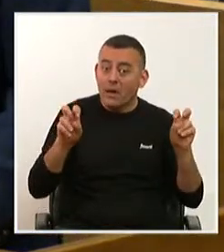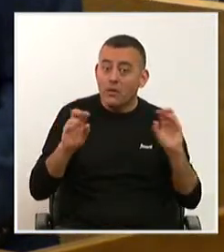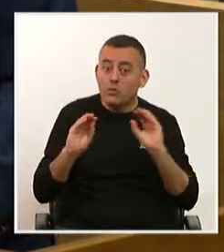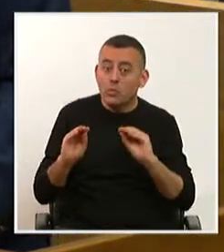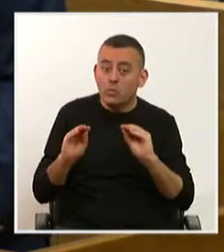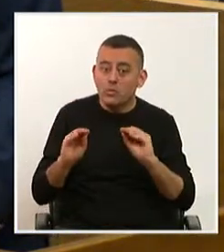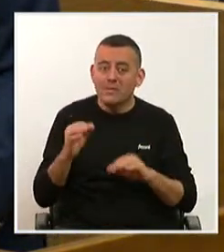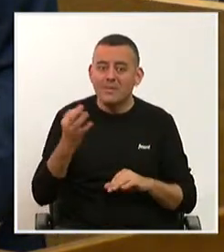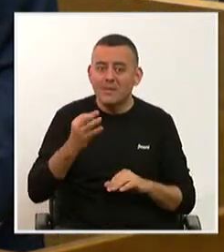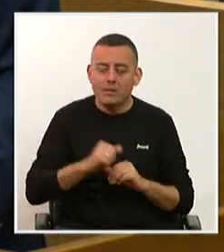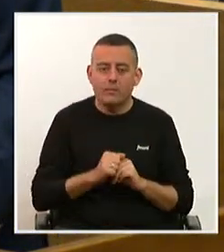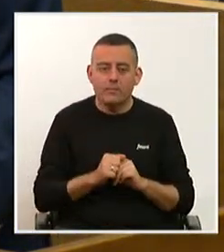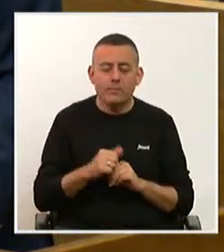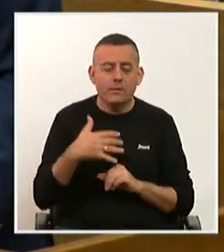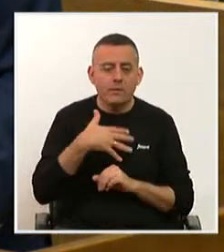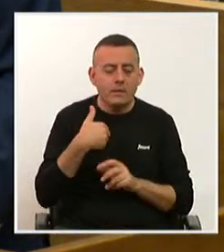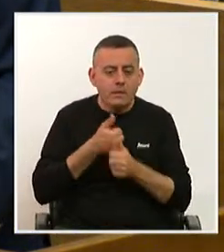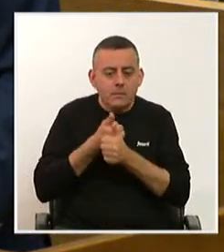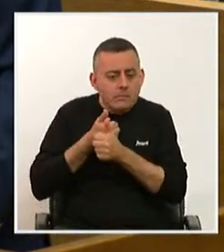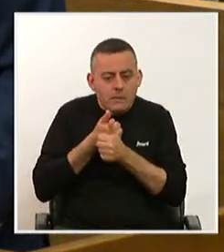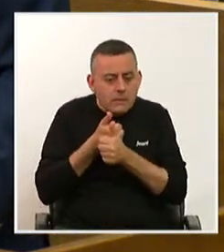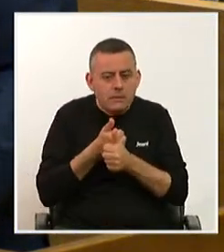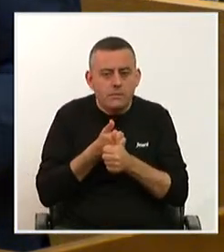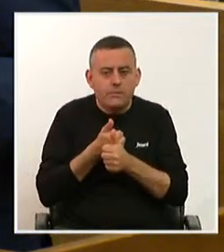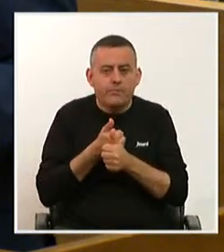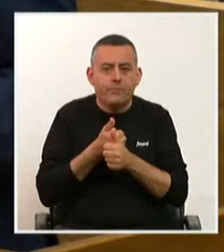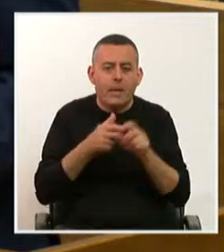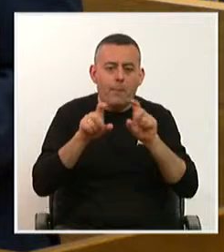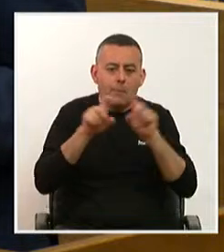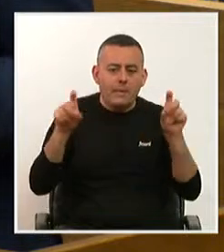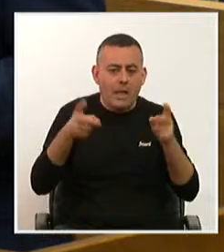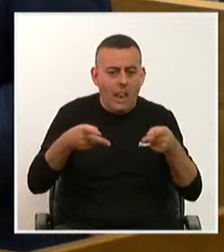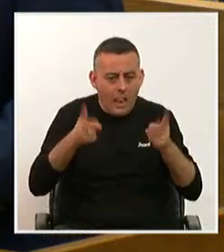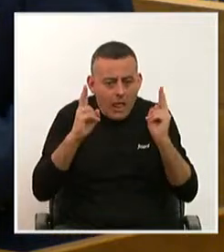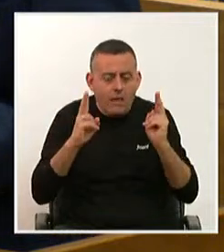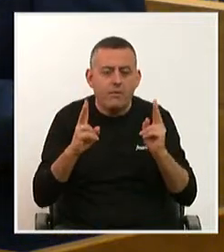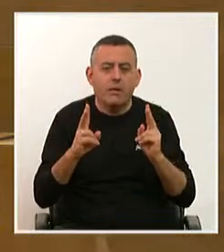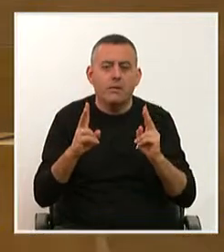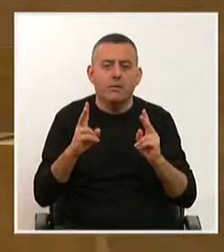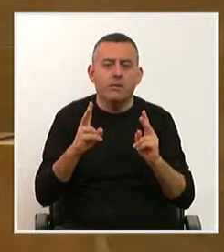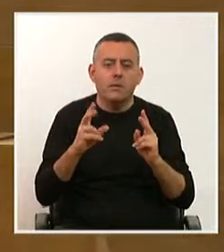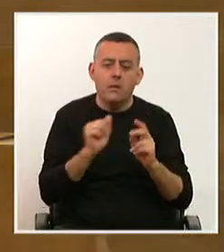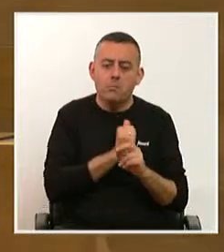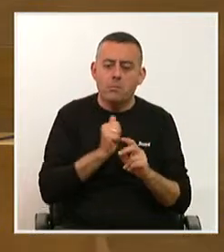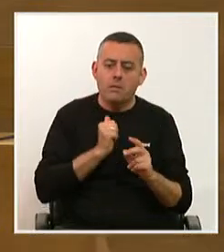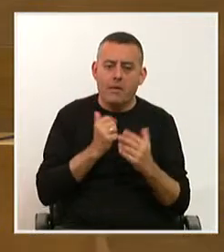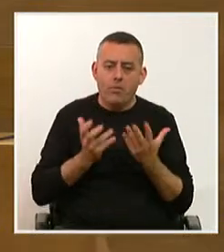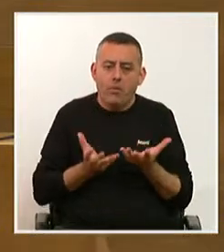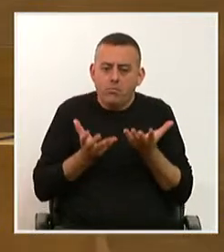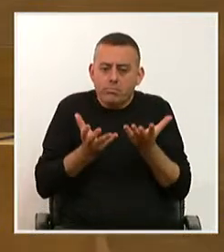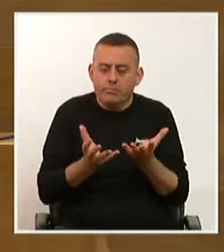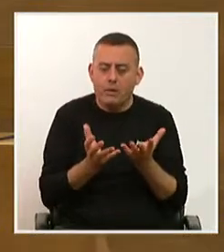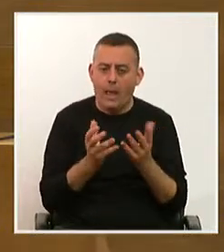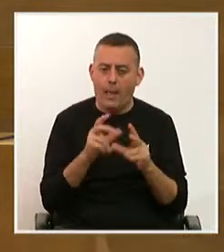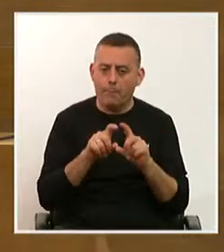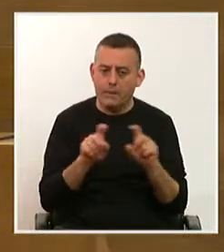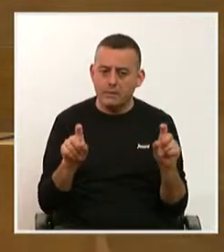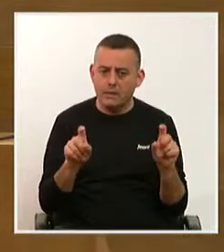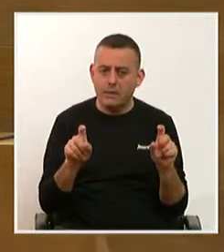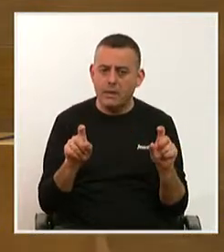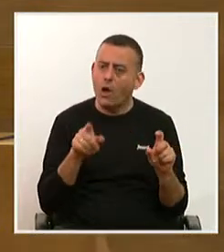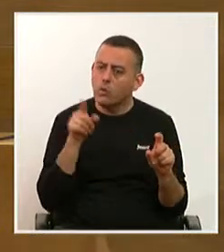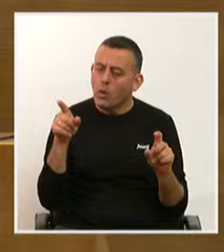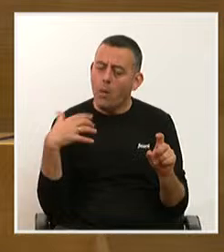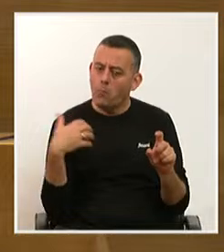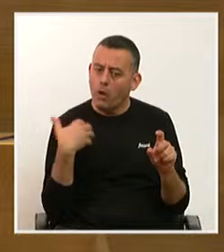perseguir nuevamente la libertad de empresa la iniciativa privada les molesta y para nosotros sin